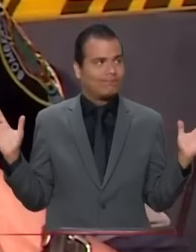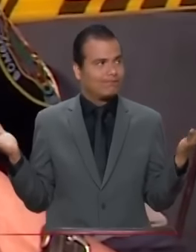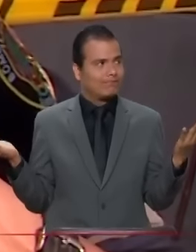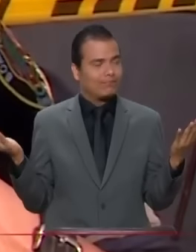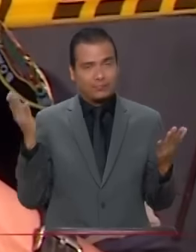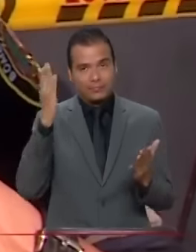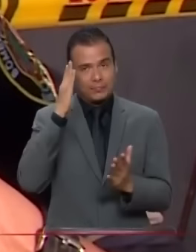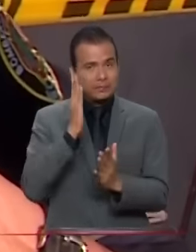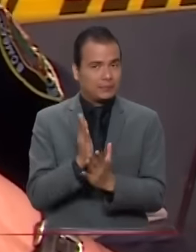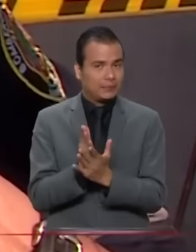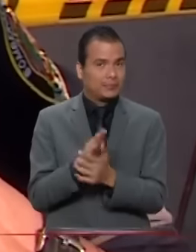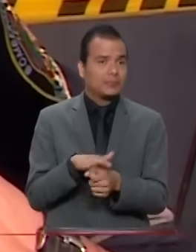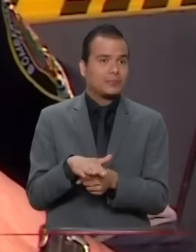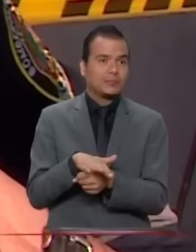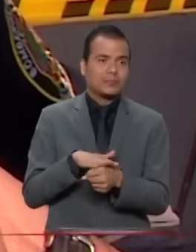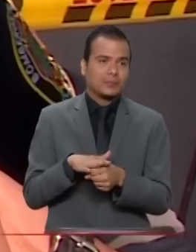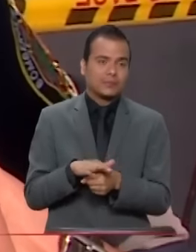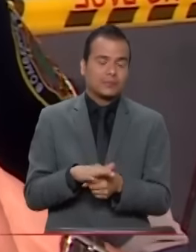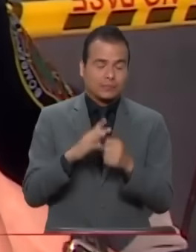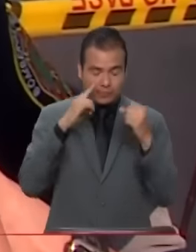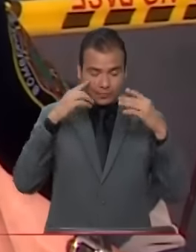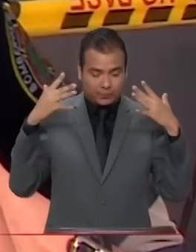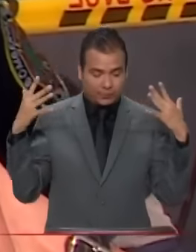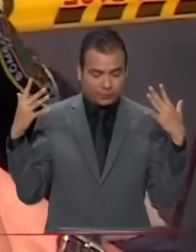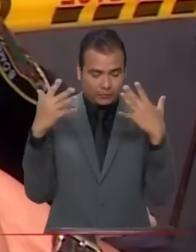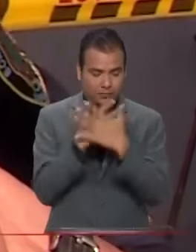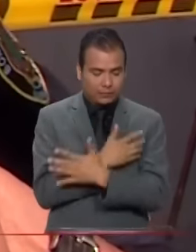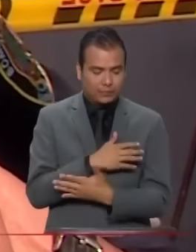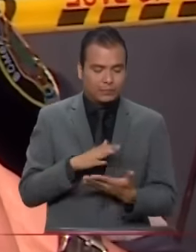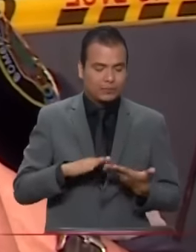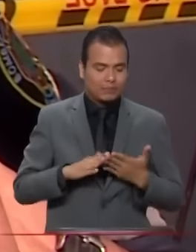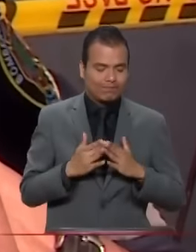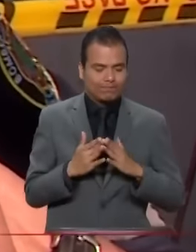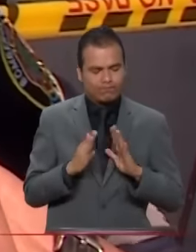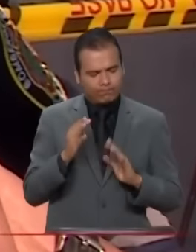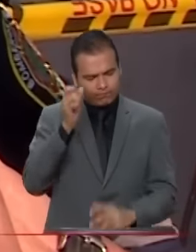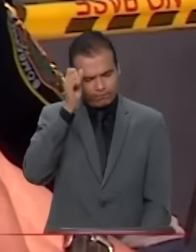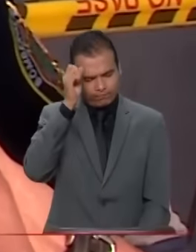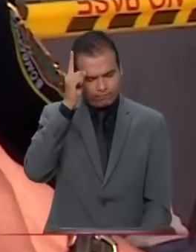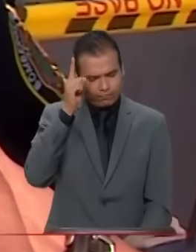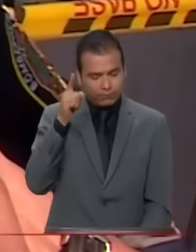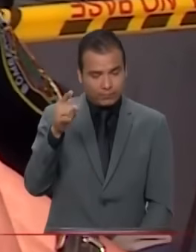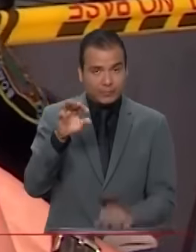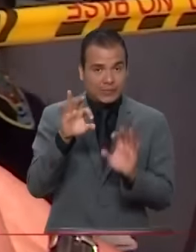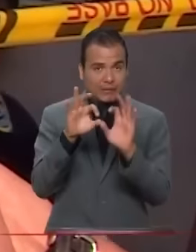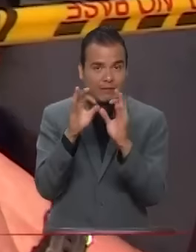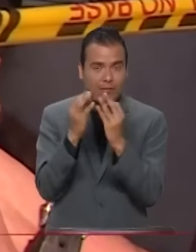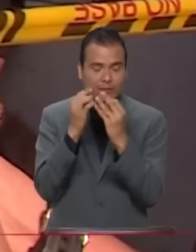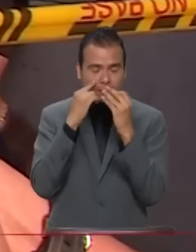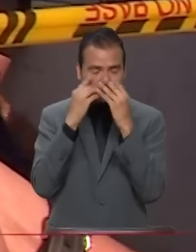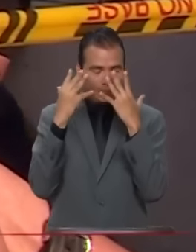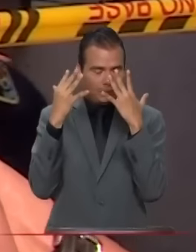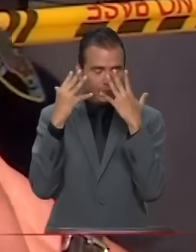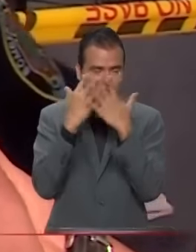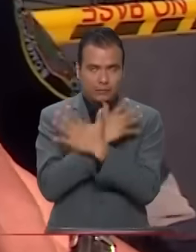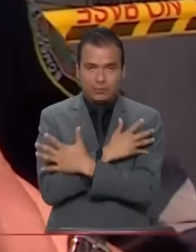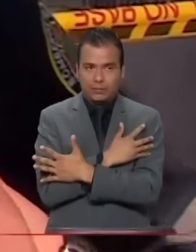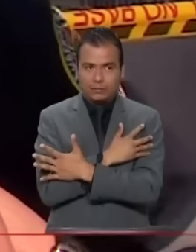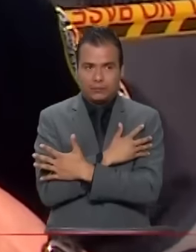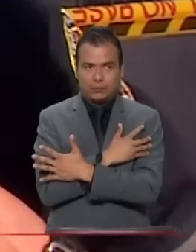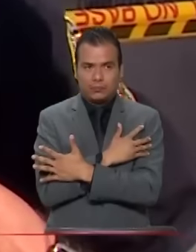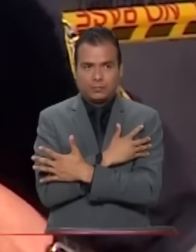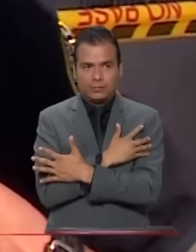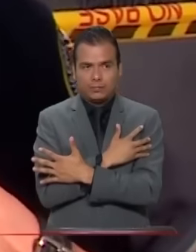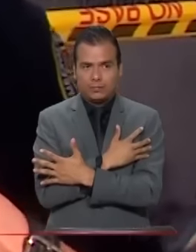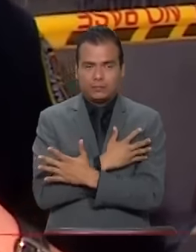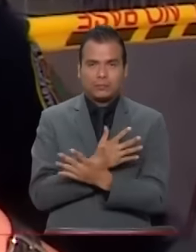entender que una situación de estas pues genera mucha conmoción realmente, y eso es entendible. La familia está totalmente conmocionada por la situación, entonces